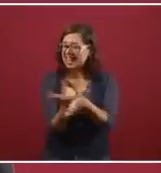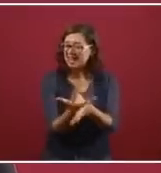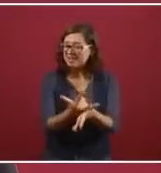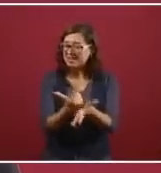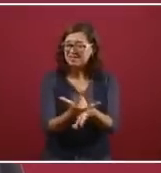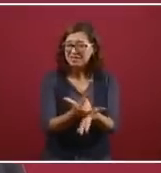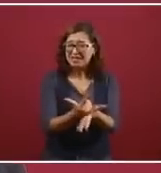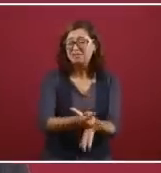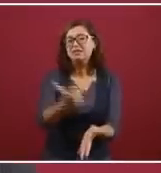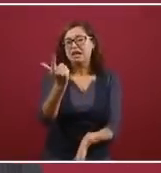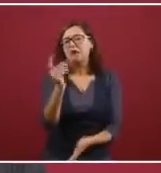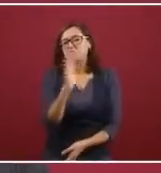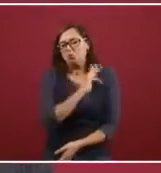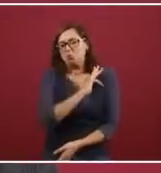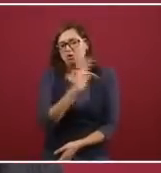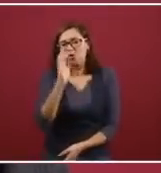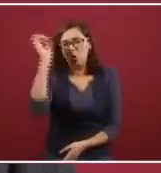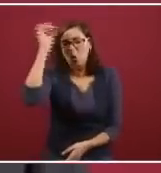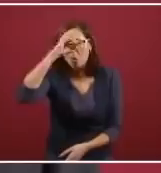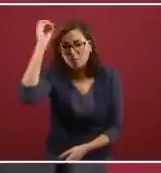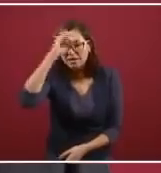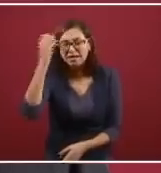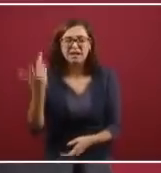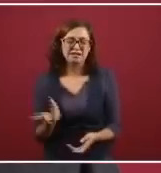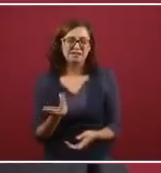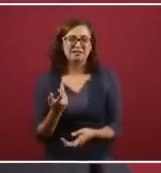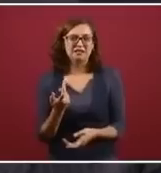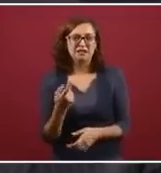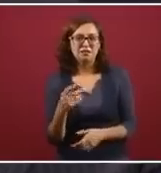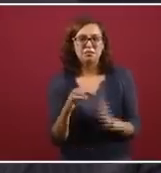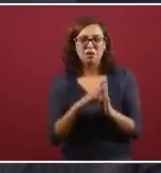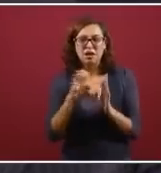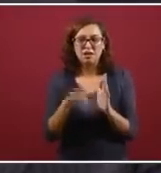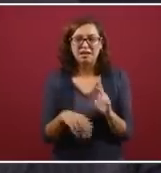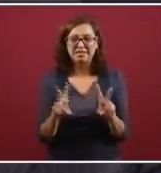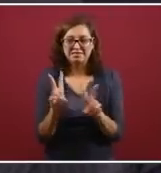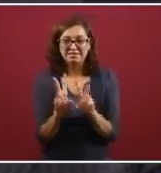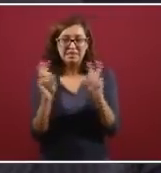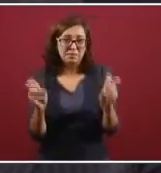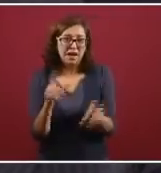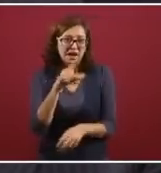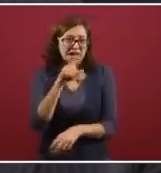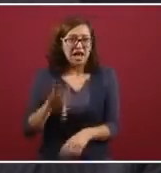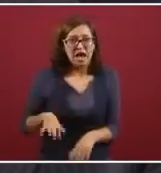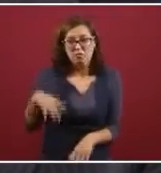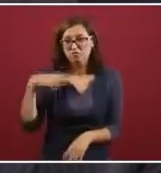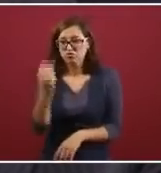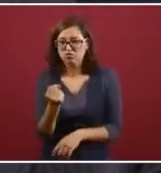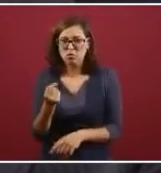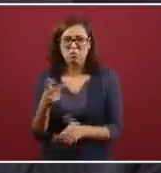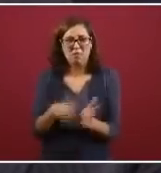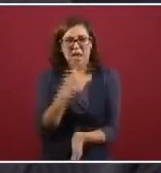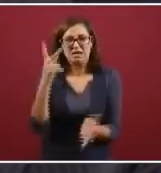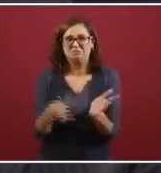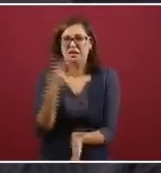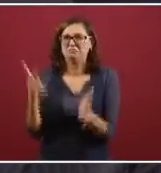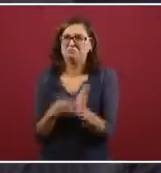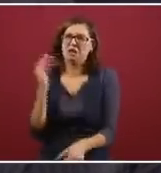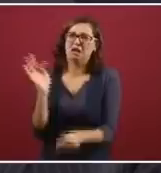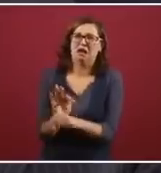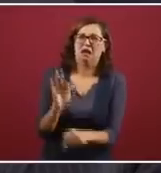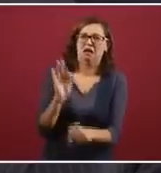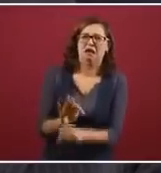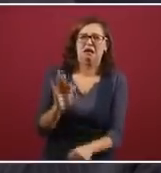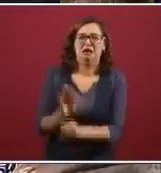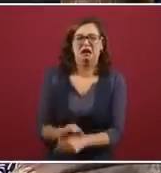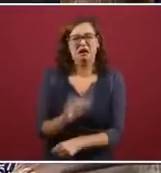Por ejemplo, esto de los abusos en cuanto a amparos, o cuando se trata